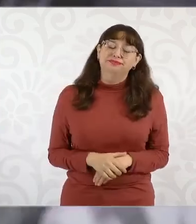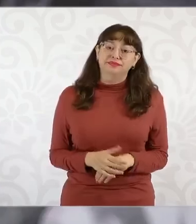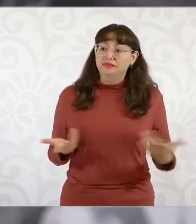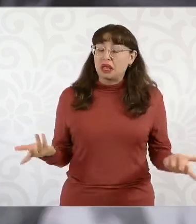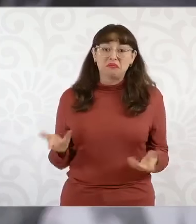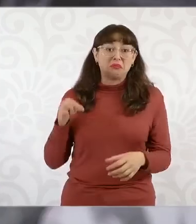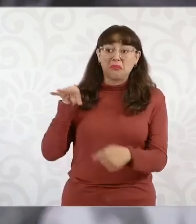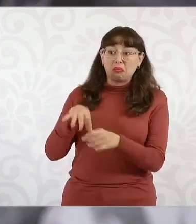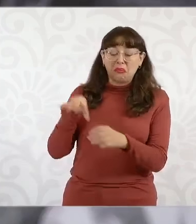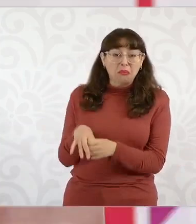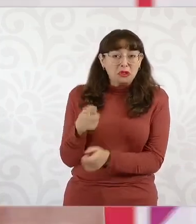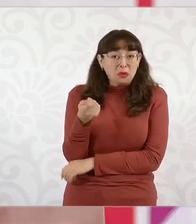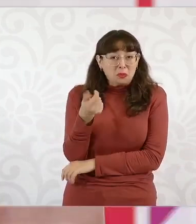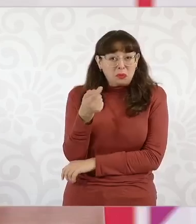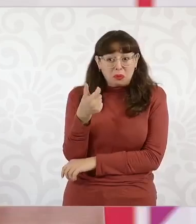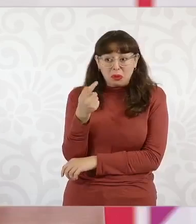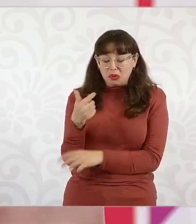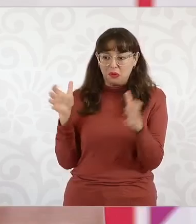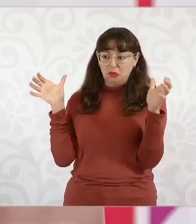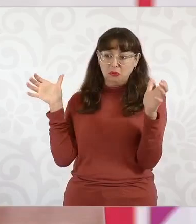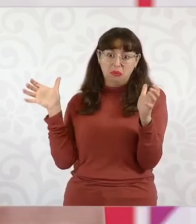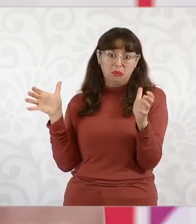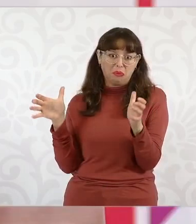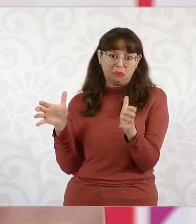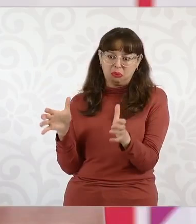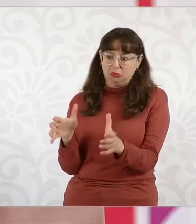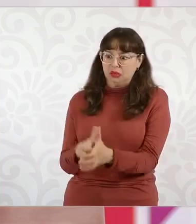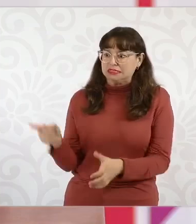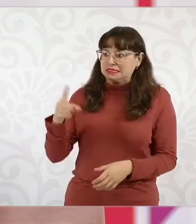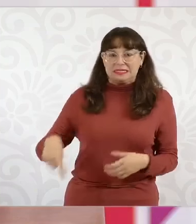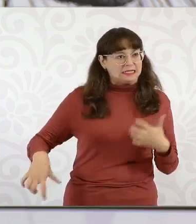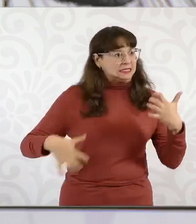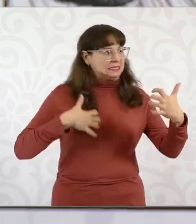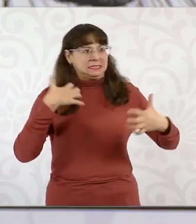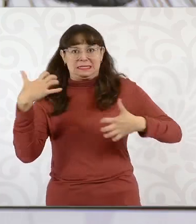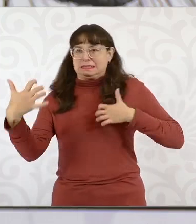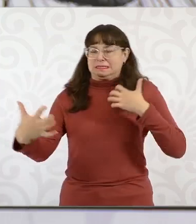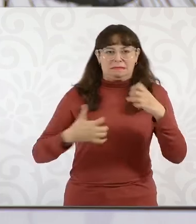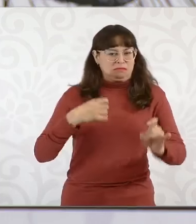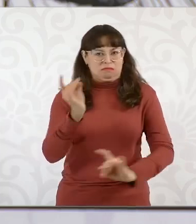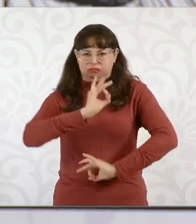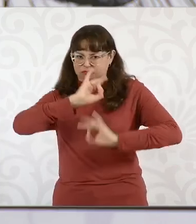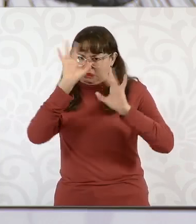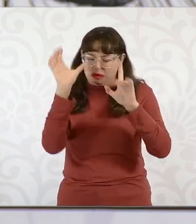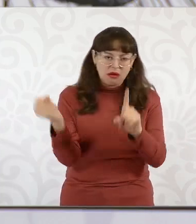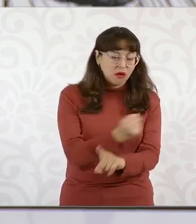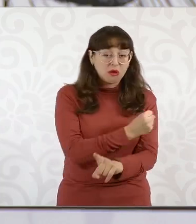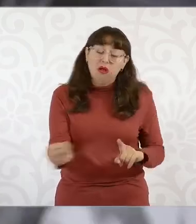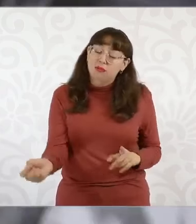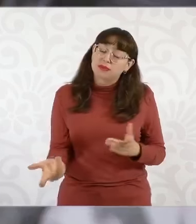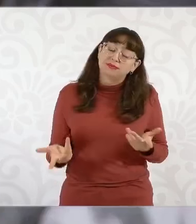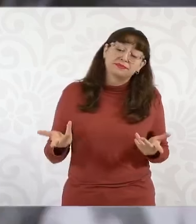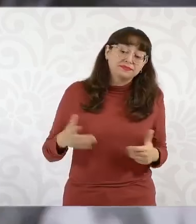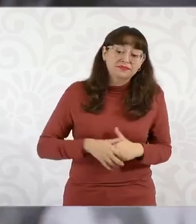apoyadores. Entonces, pues es una frustración personal que se manifiesta en golpes. Entonces, no debe ser esto. Hay